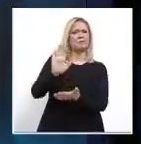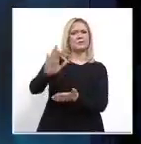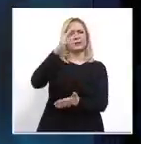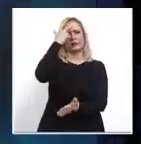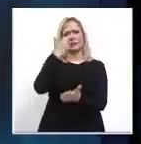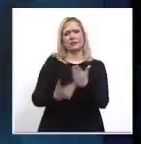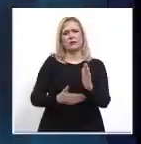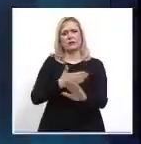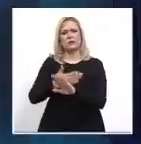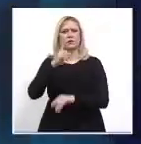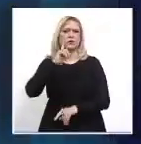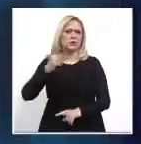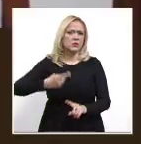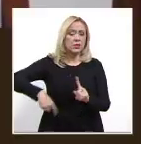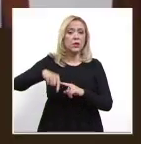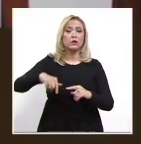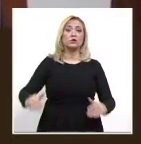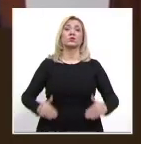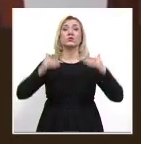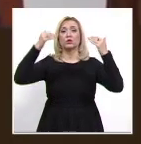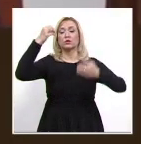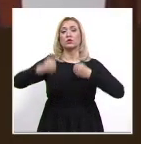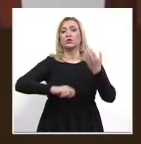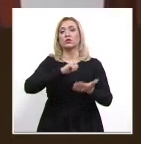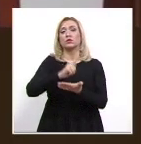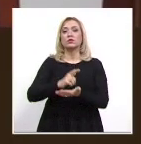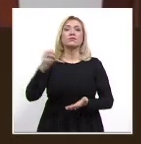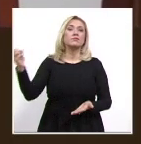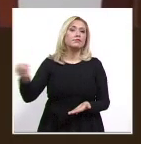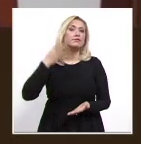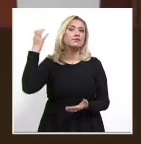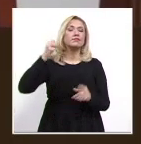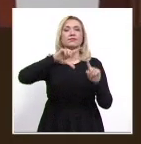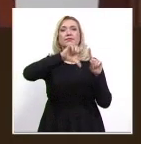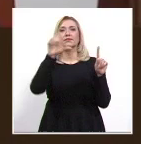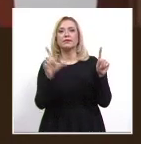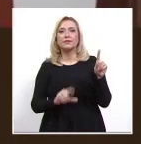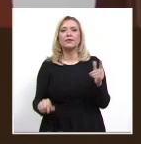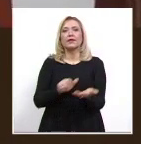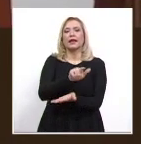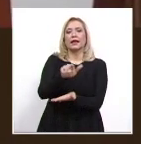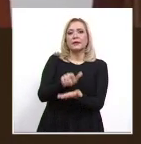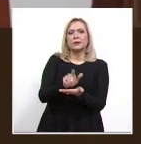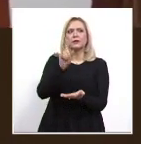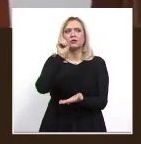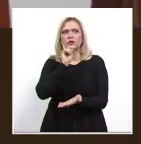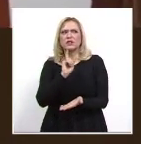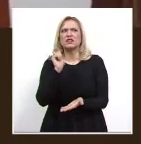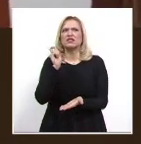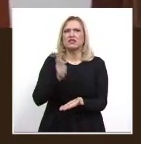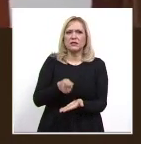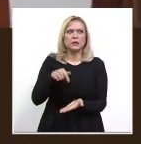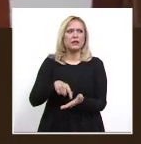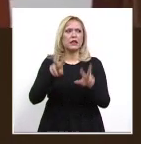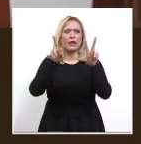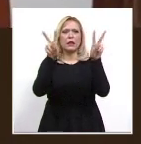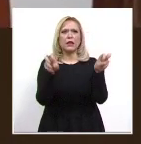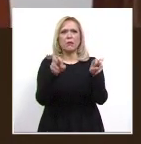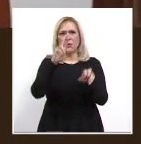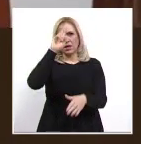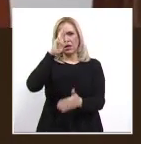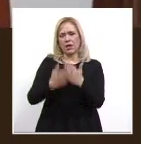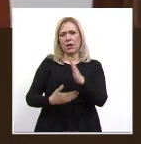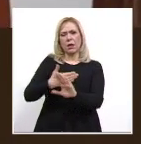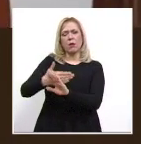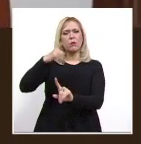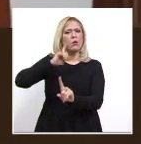hacia las mujeres, la Suprema Corte organizó el Congreso Nacional Justicia y Género, este año con el tema La violencia de género